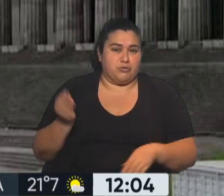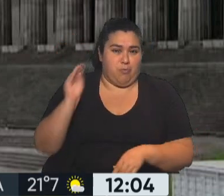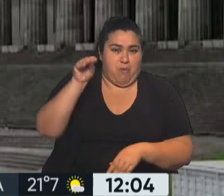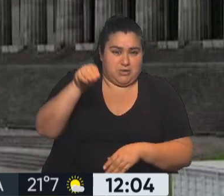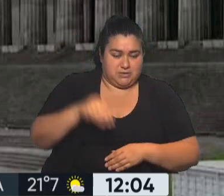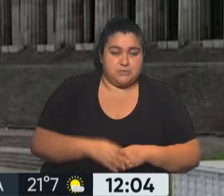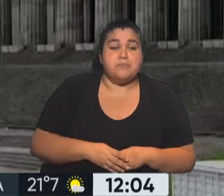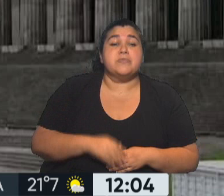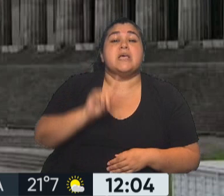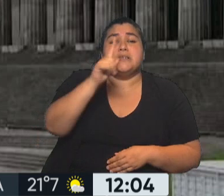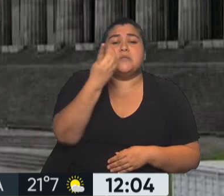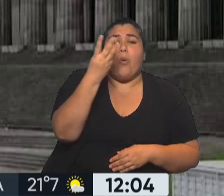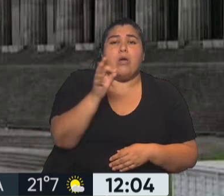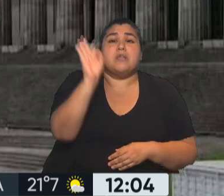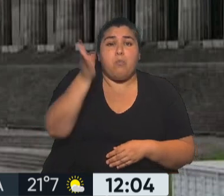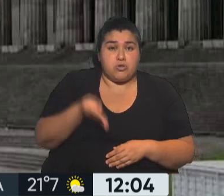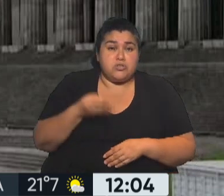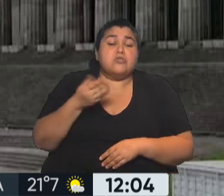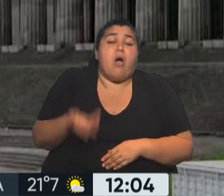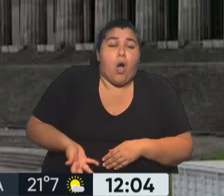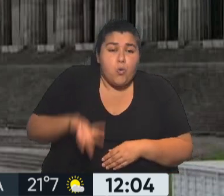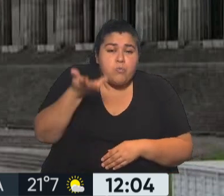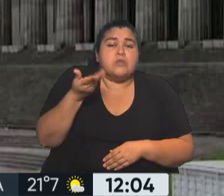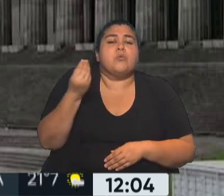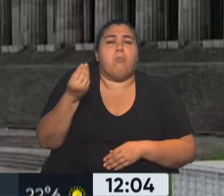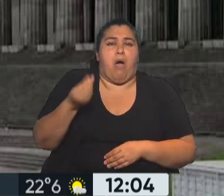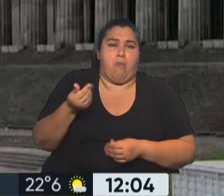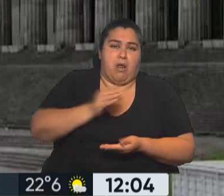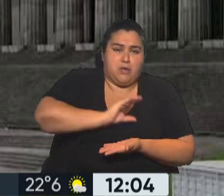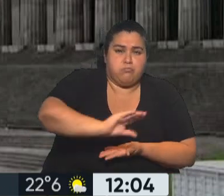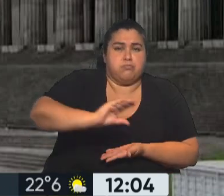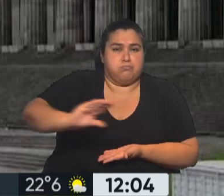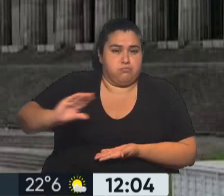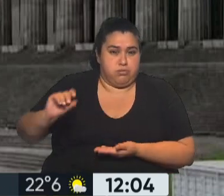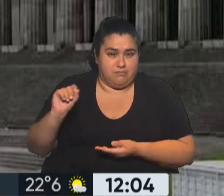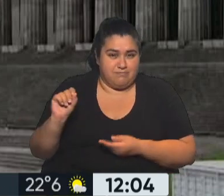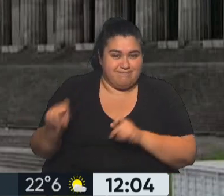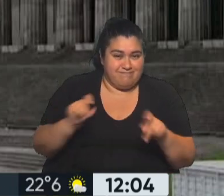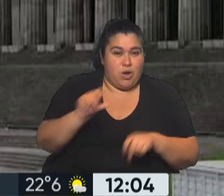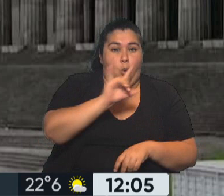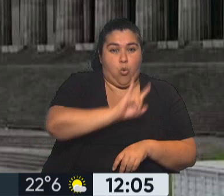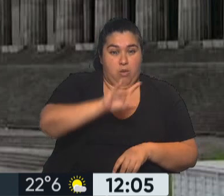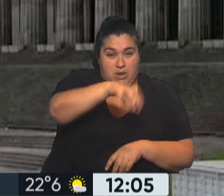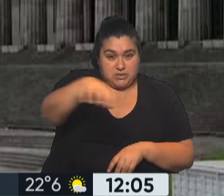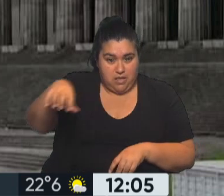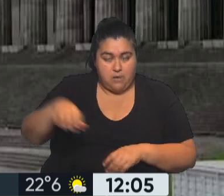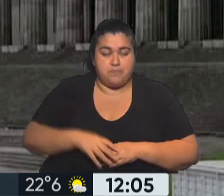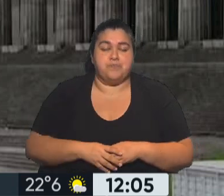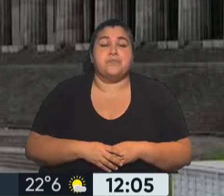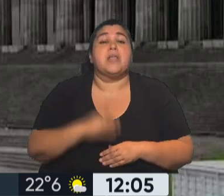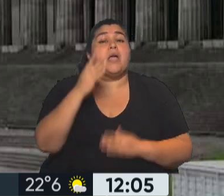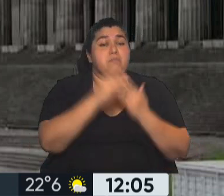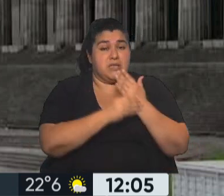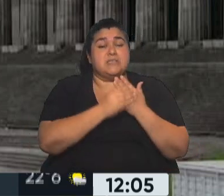está, 140% de aumento de las partidas para universidades nacionales. Sí, así es. El gobierno desde el Ministerio